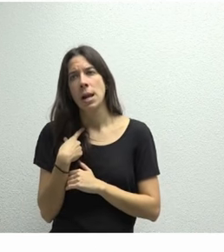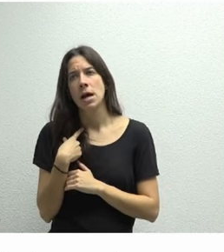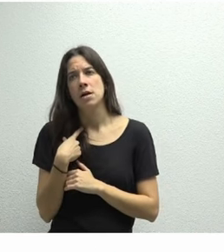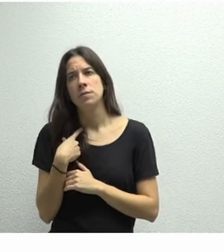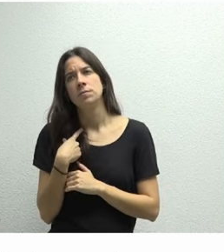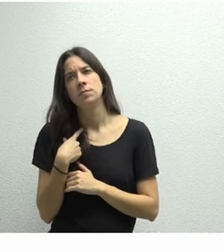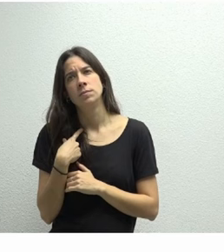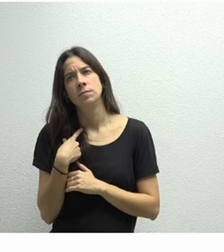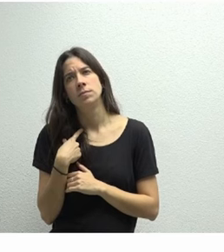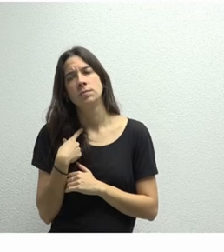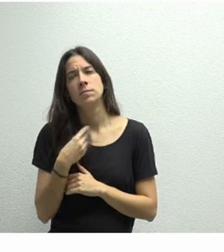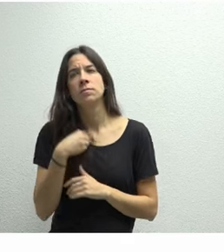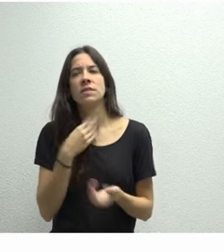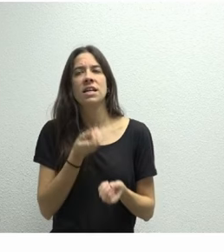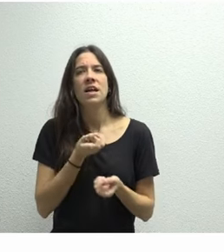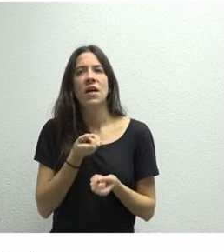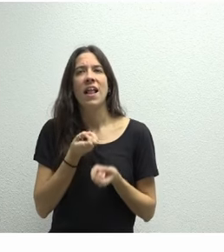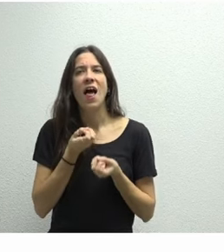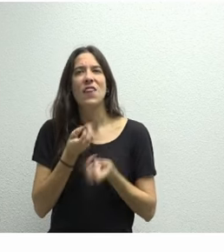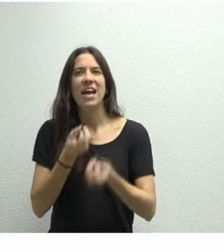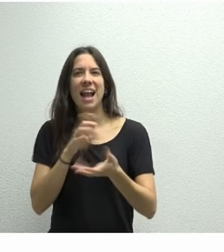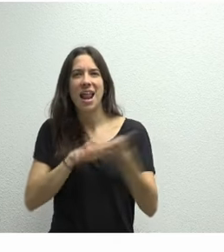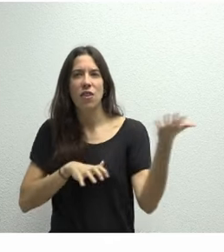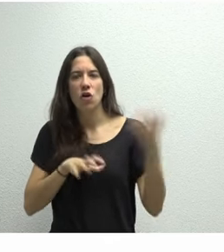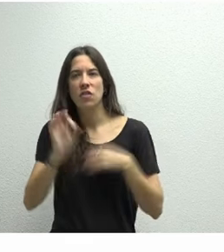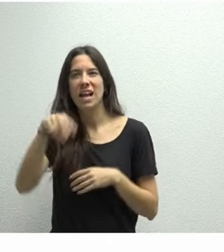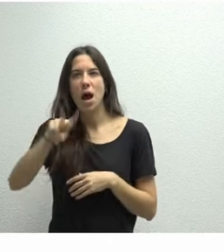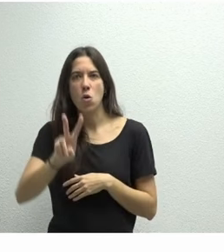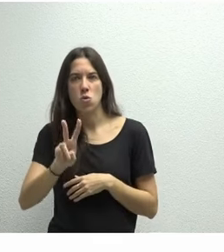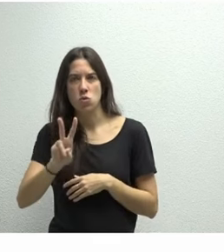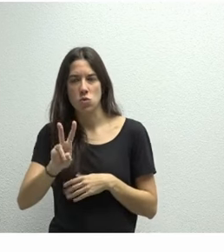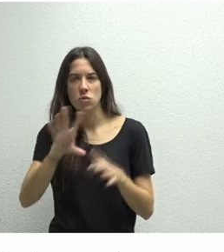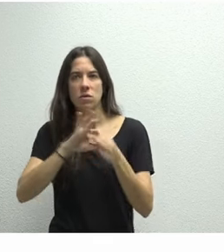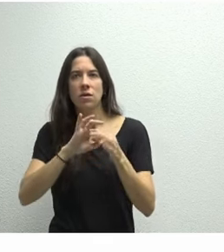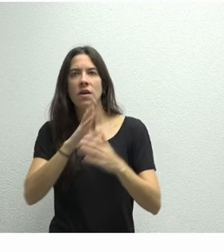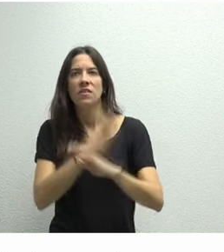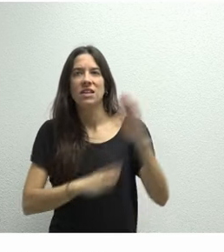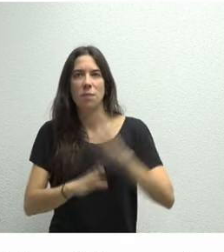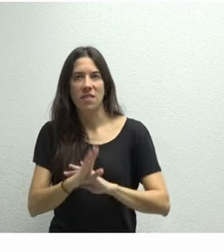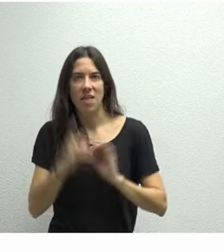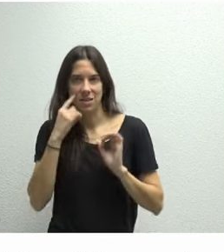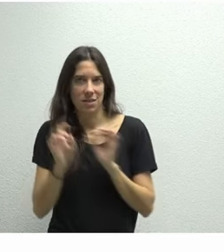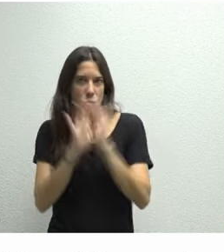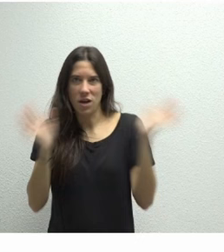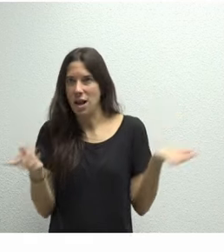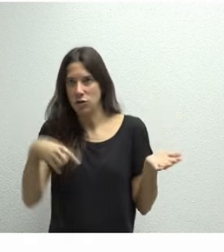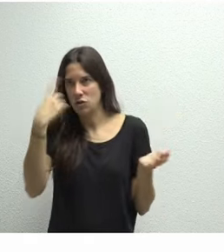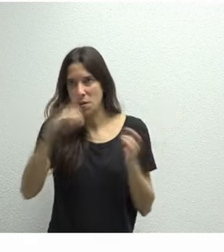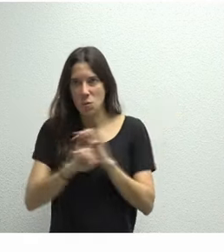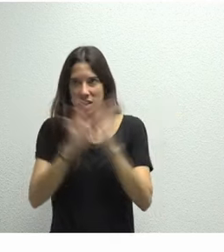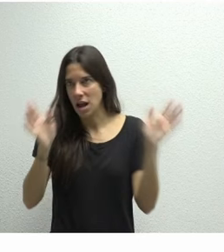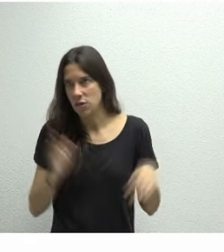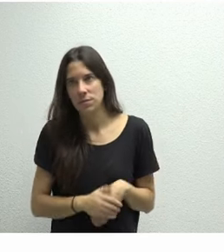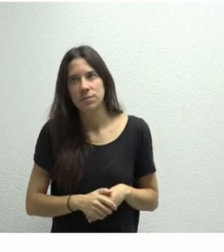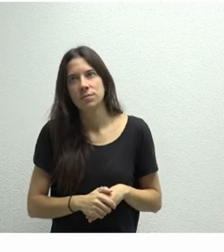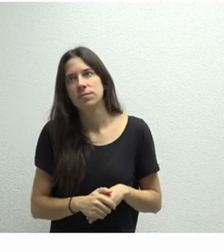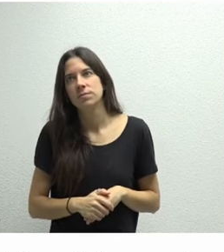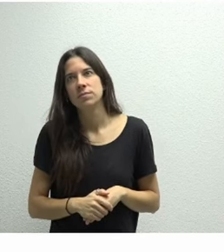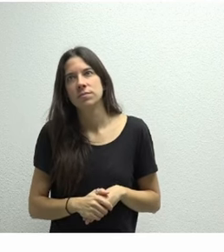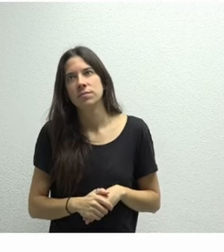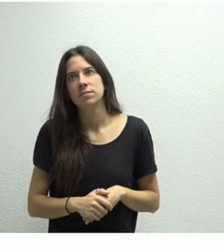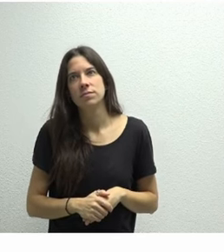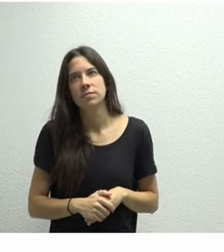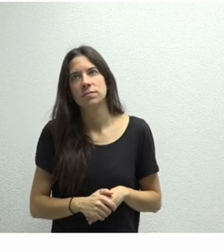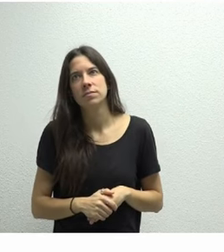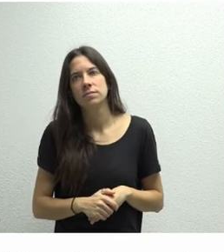declaración de la de la ONU sobre la discapacidad etcétera etcétera nosotros lo tenemos muy claro no de nuevo datos